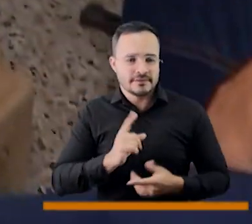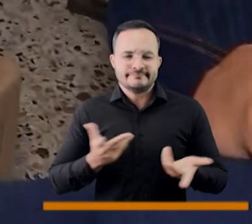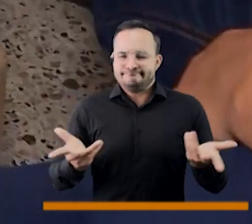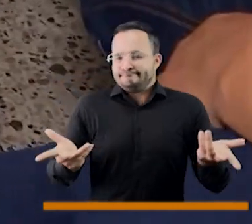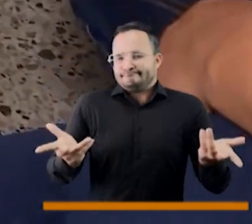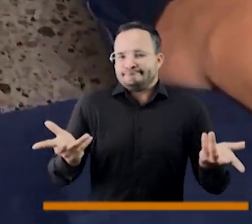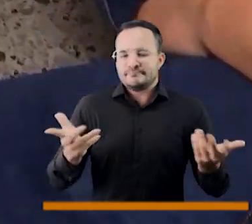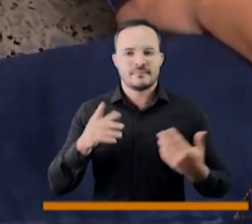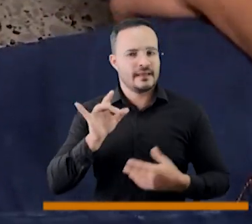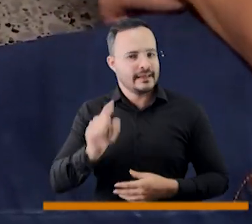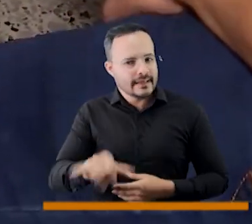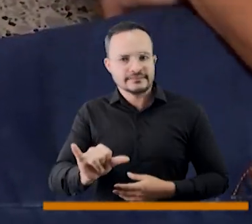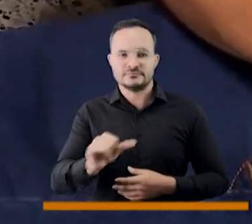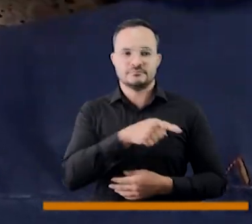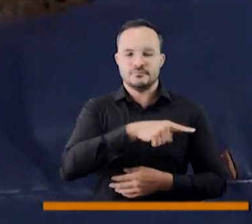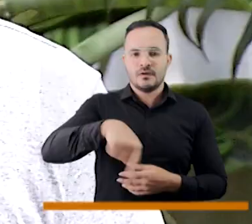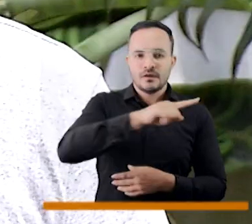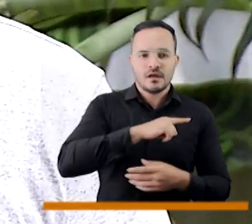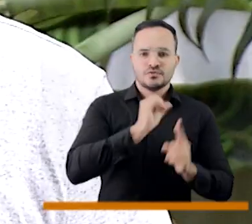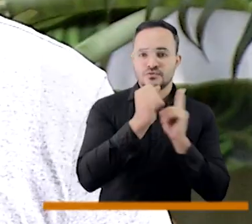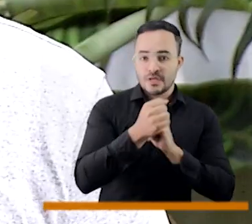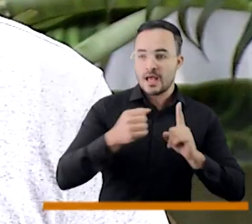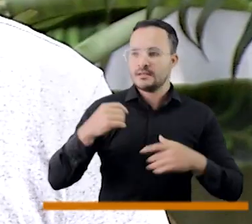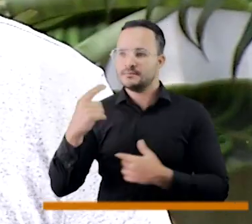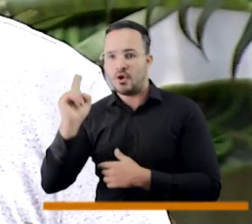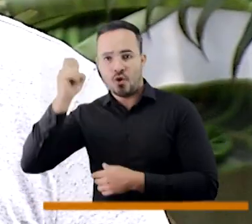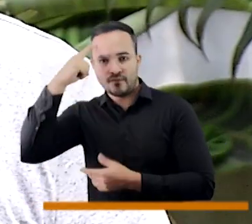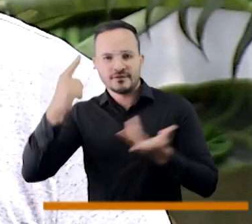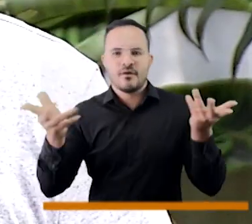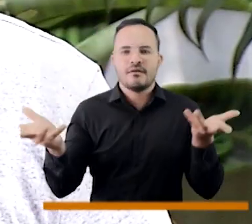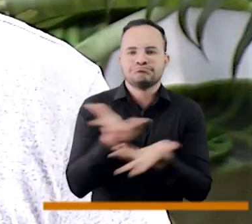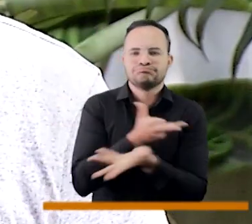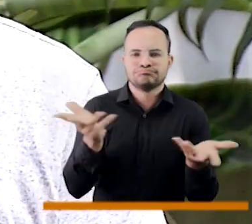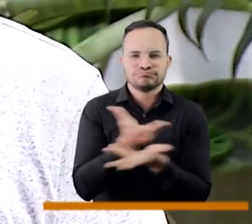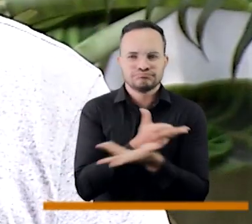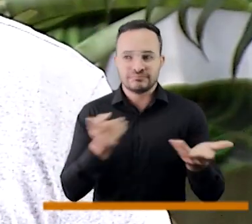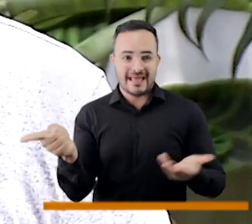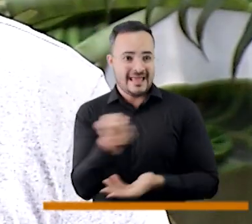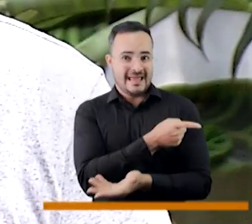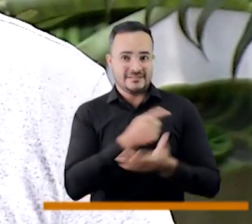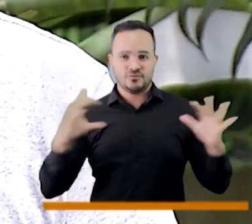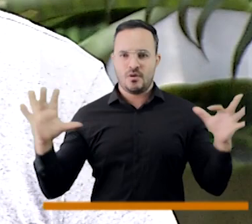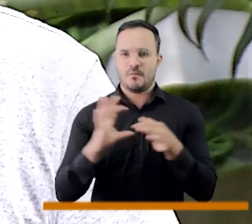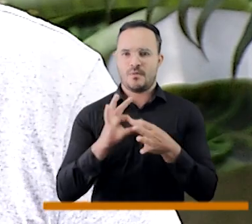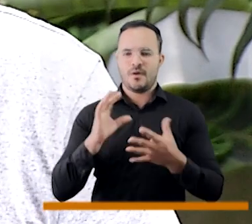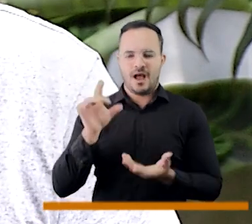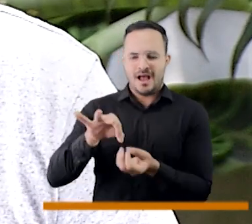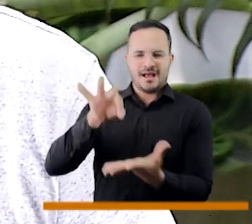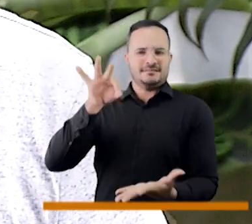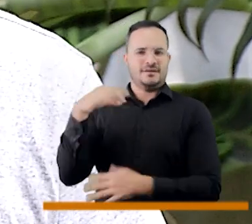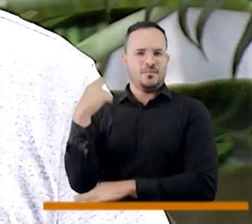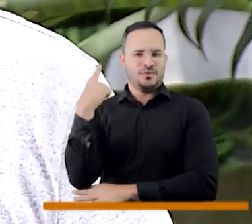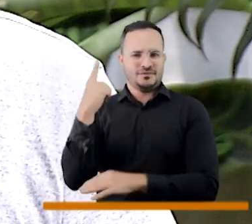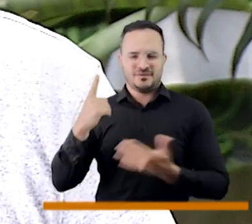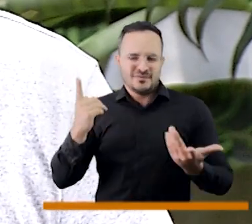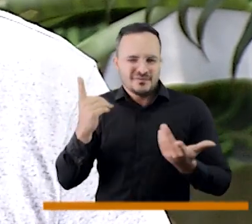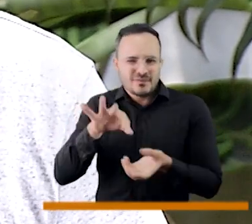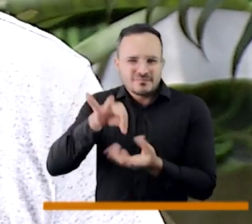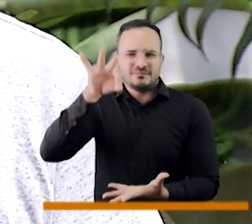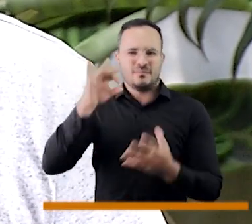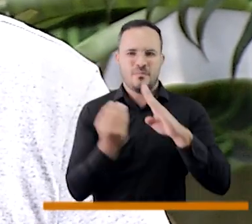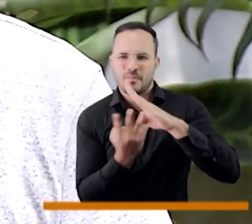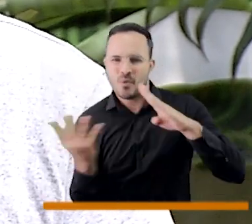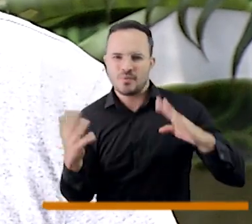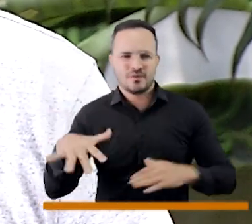sectores sociales, haya ese diálogo entre el gobierno y el sector social, que materialice de alguna manera ese sentido de lo político, ese sentido de